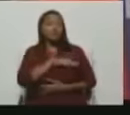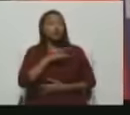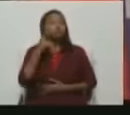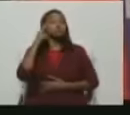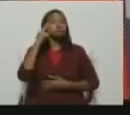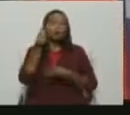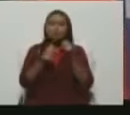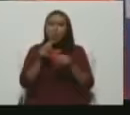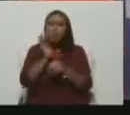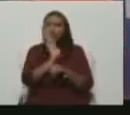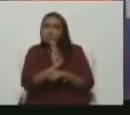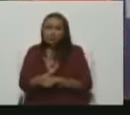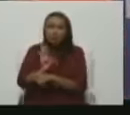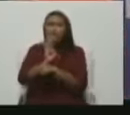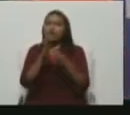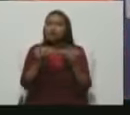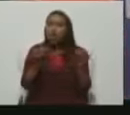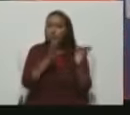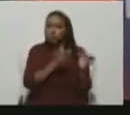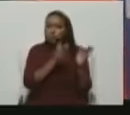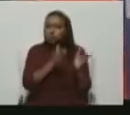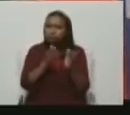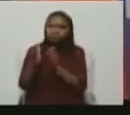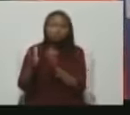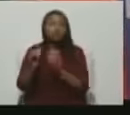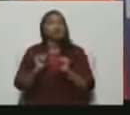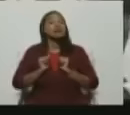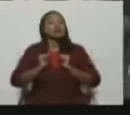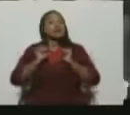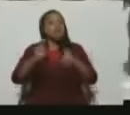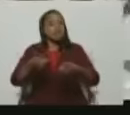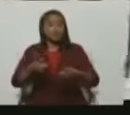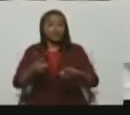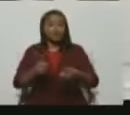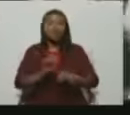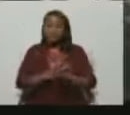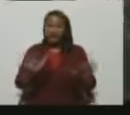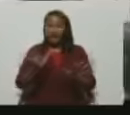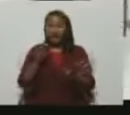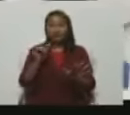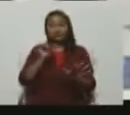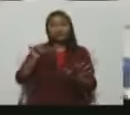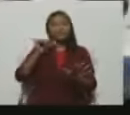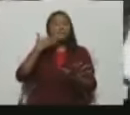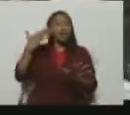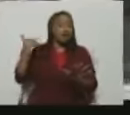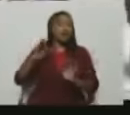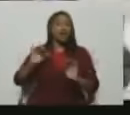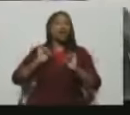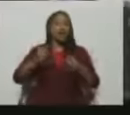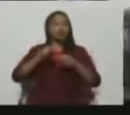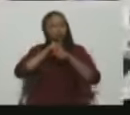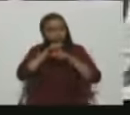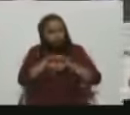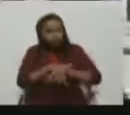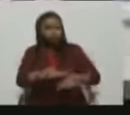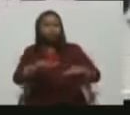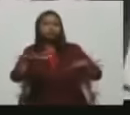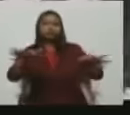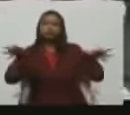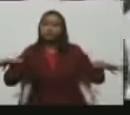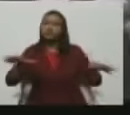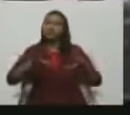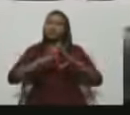este proceso electoral que empieza en este despliegue. Bueno, ya tienen rato desplegándose porque ya están, bueno, en cada uno